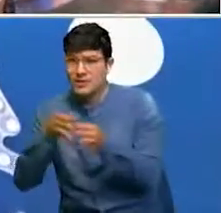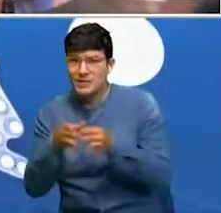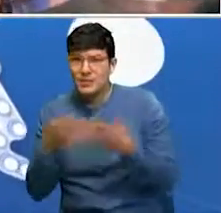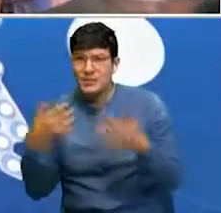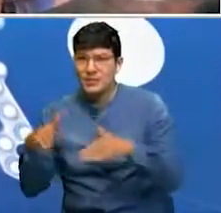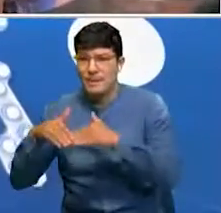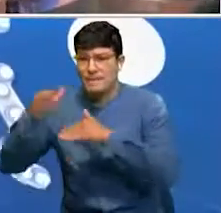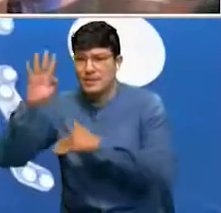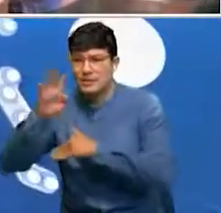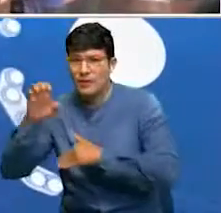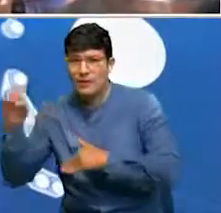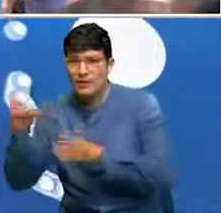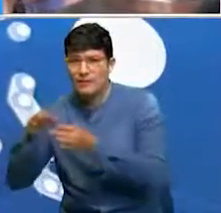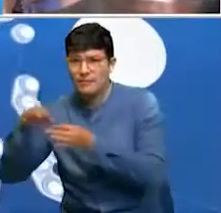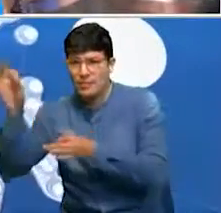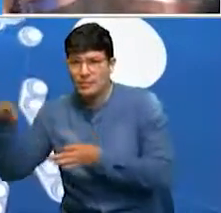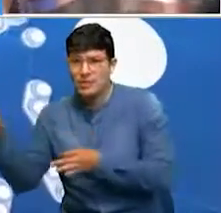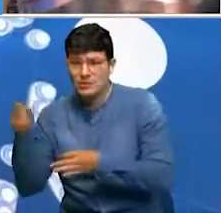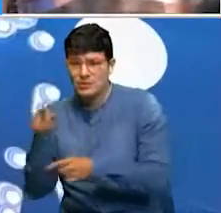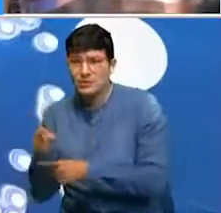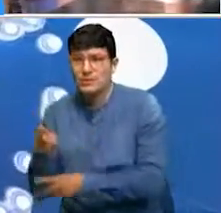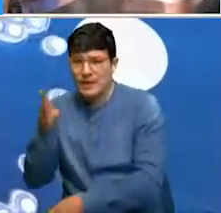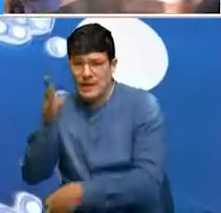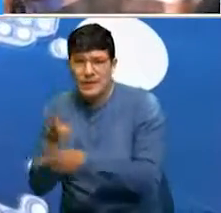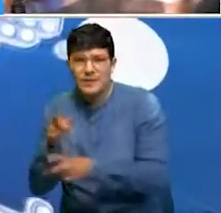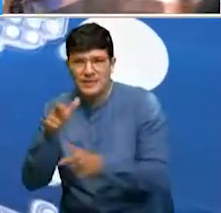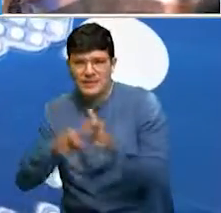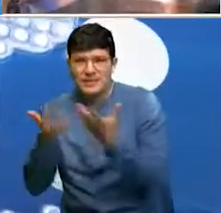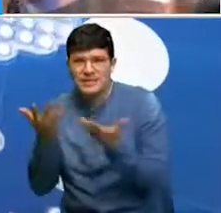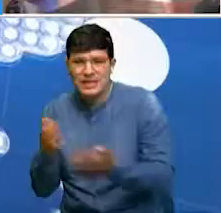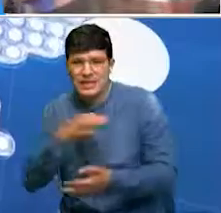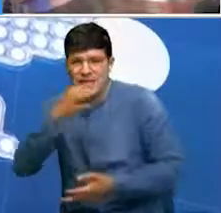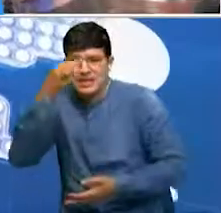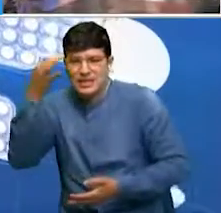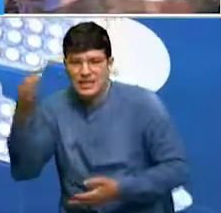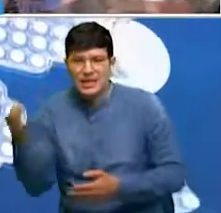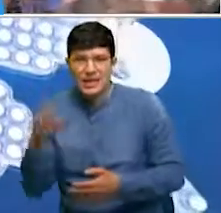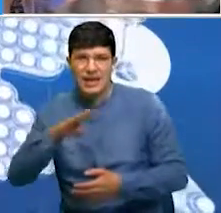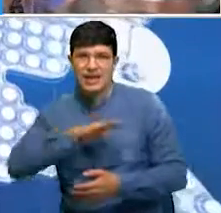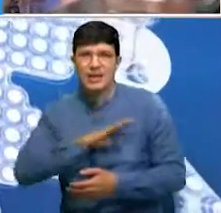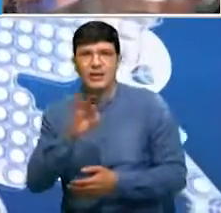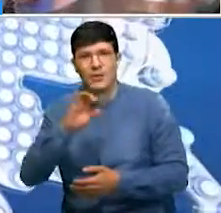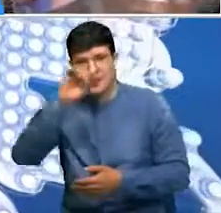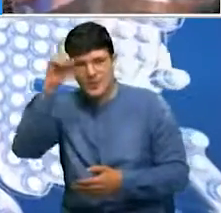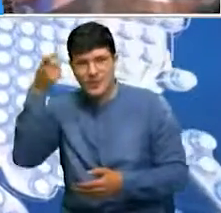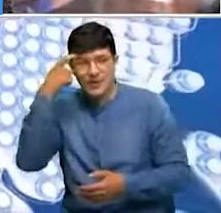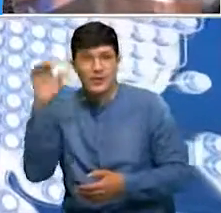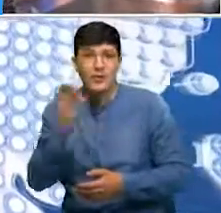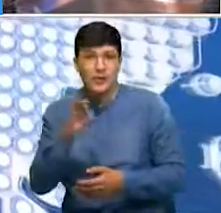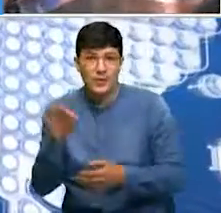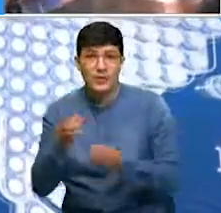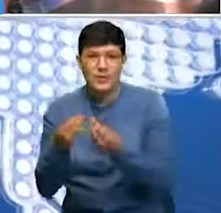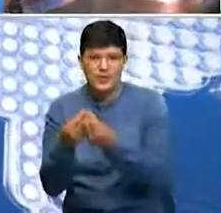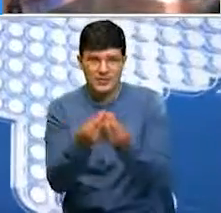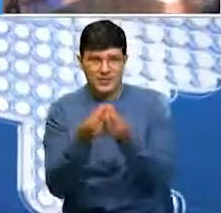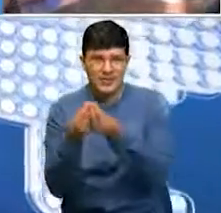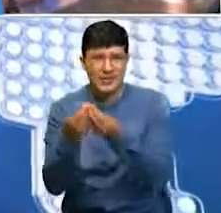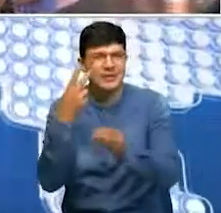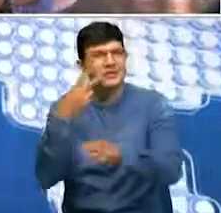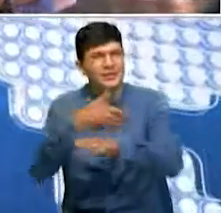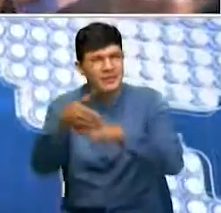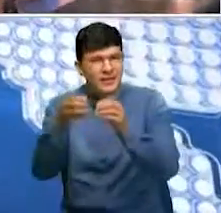del 90 por ciento del índice de riesgo electoral está sobre la información por el momento con la cámara de david garcía les informo pilar velázquez